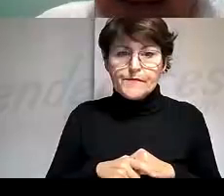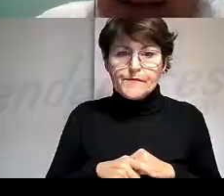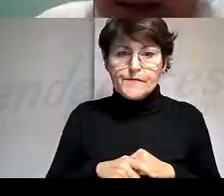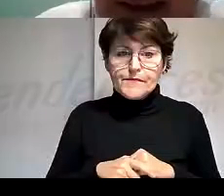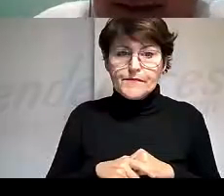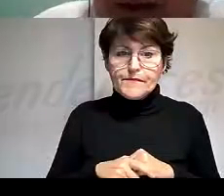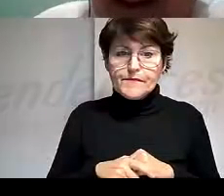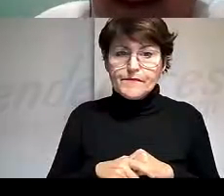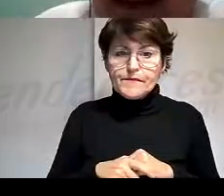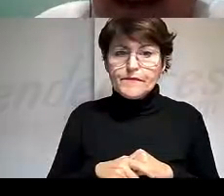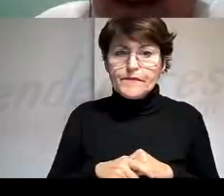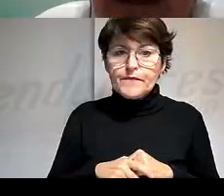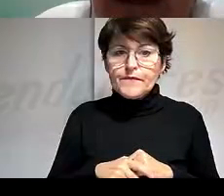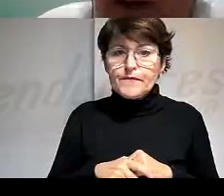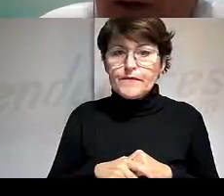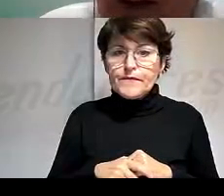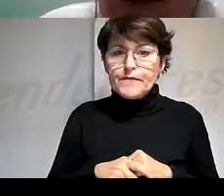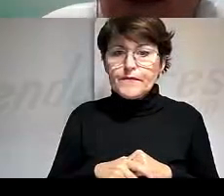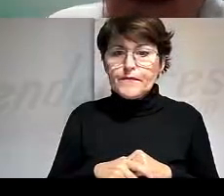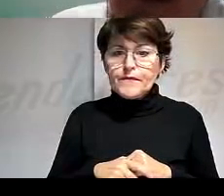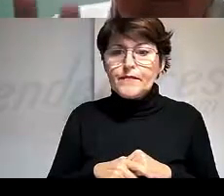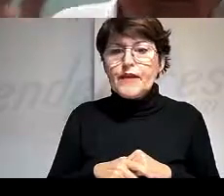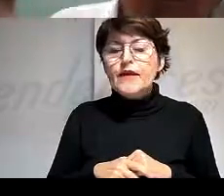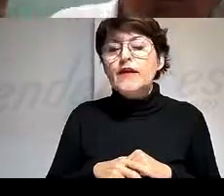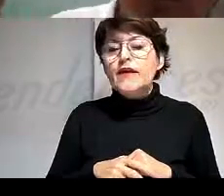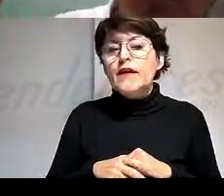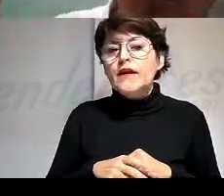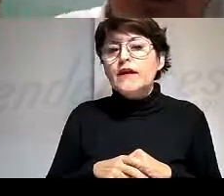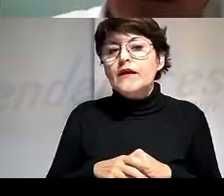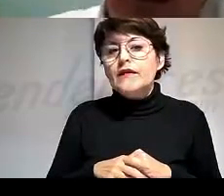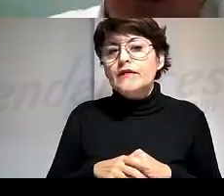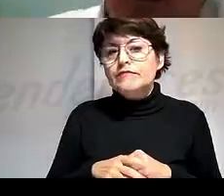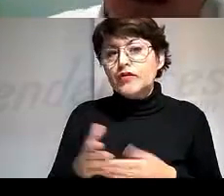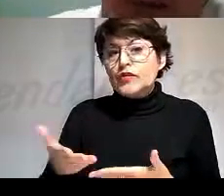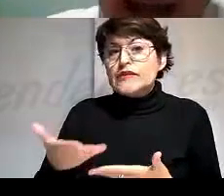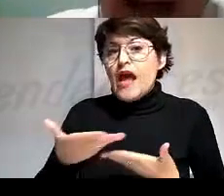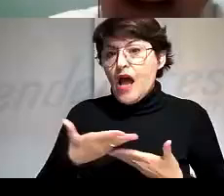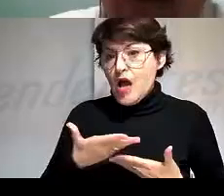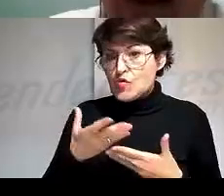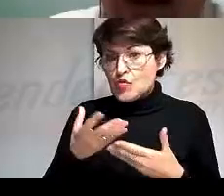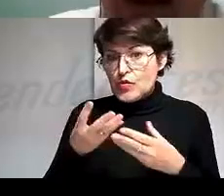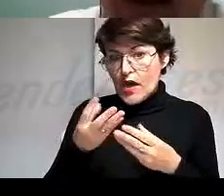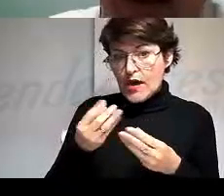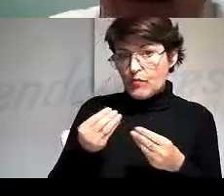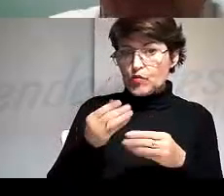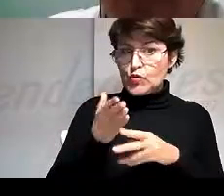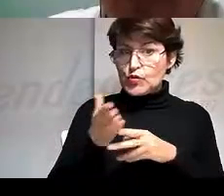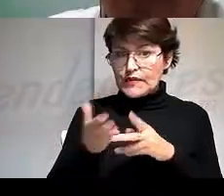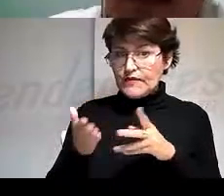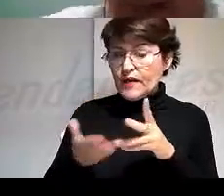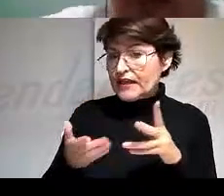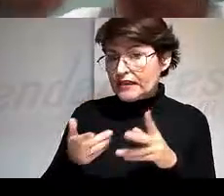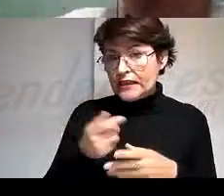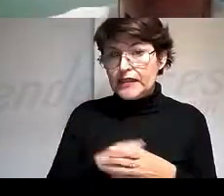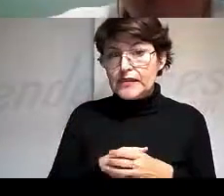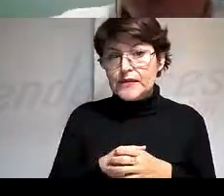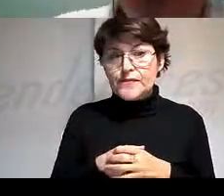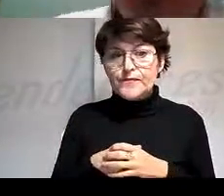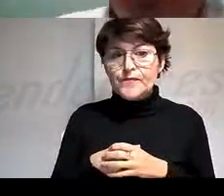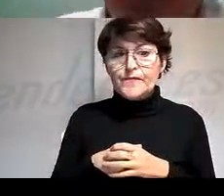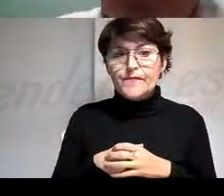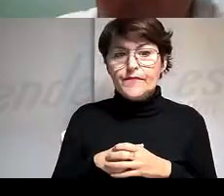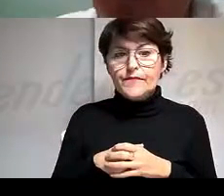Y las acciones del calostro en ese sentido son similares a... el punto 1 y el